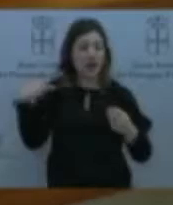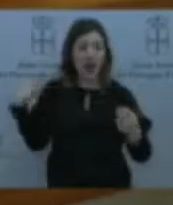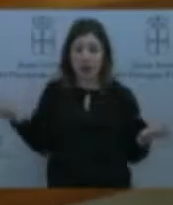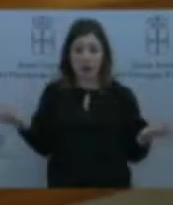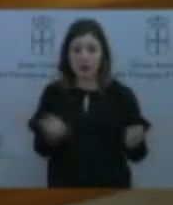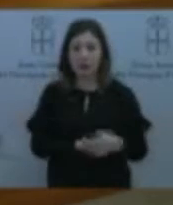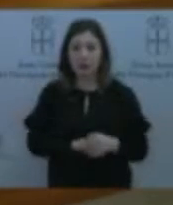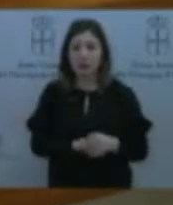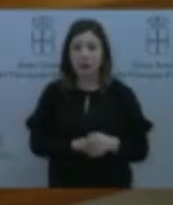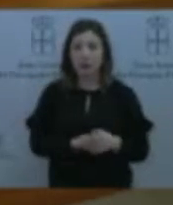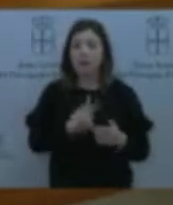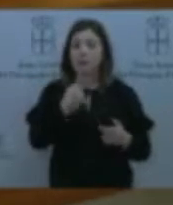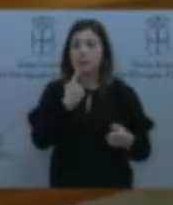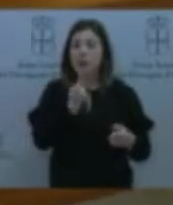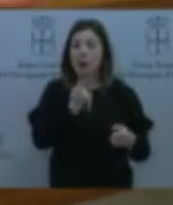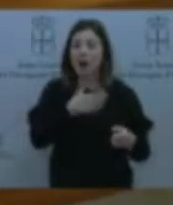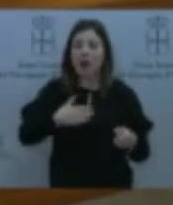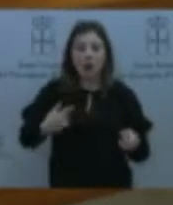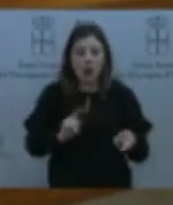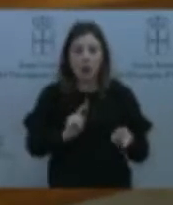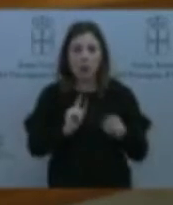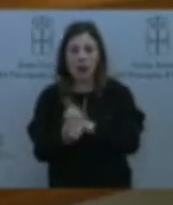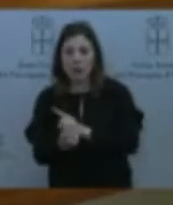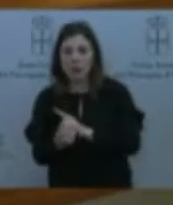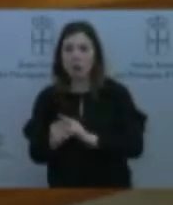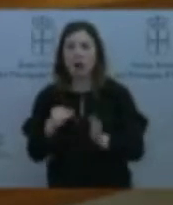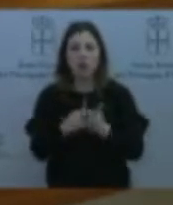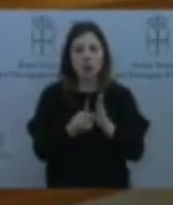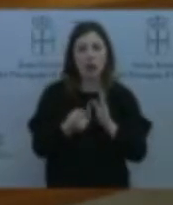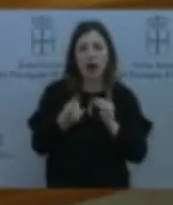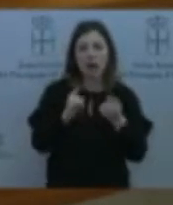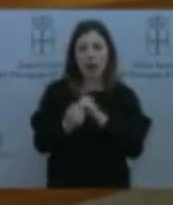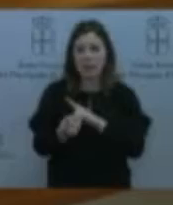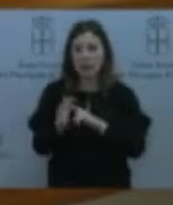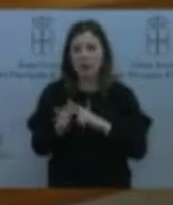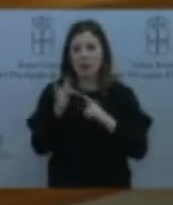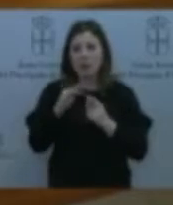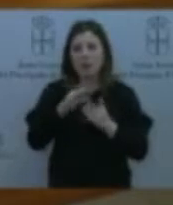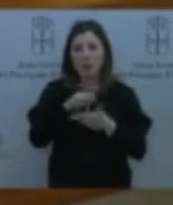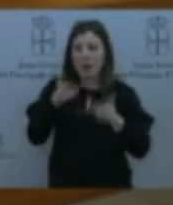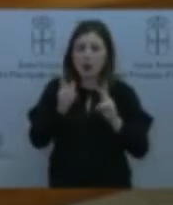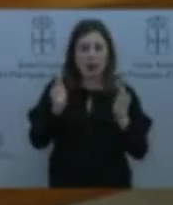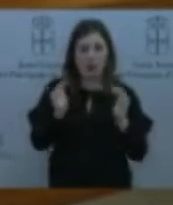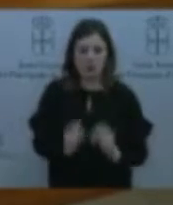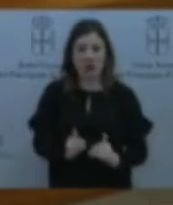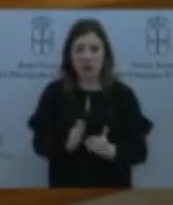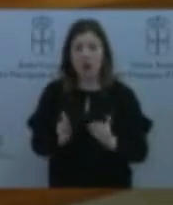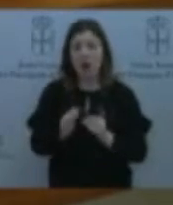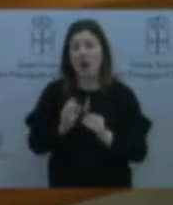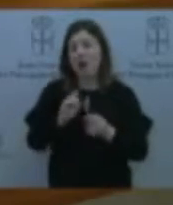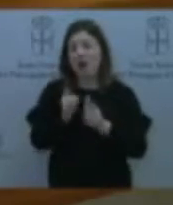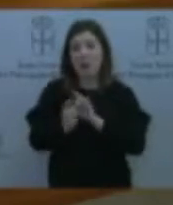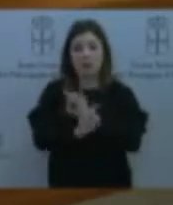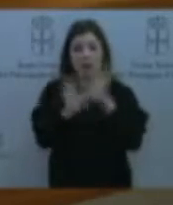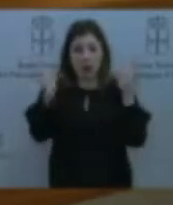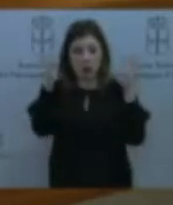que combatía esos cambios y que reducía la democracia en vez de ampliarla. Sin cambios evidentes, las ansias de aumento de democracia se fueron